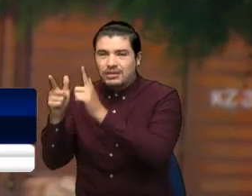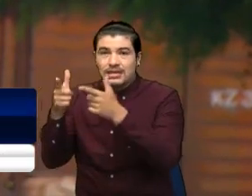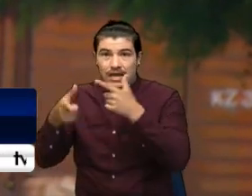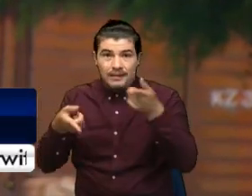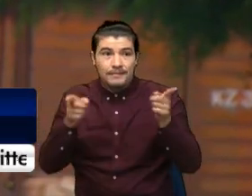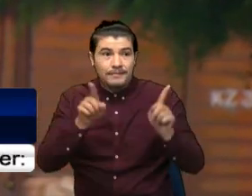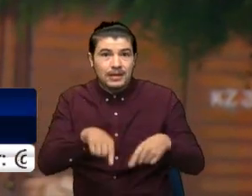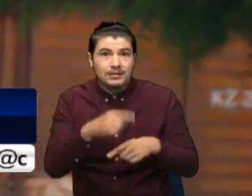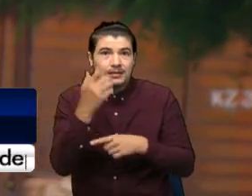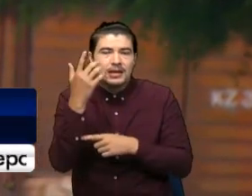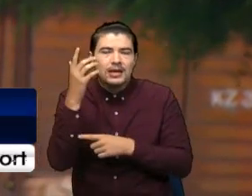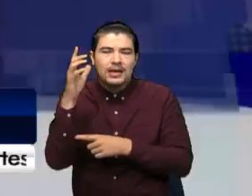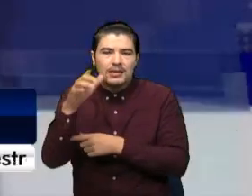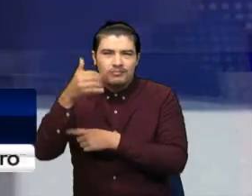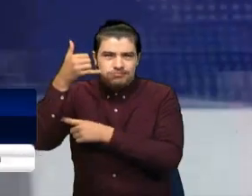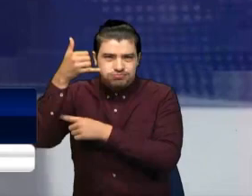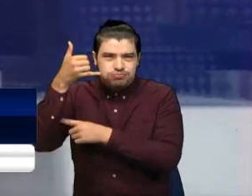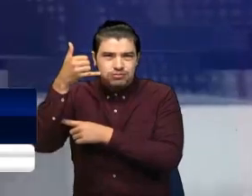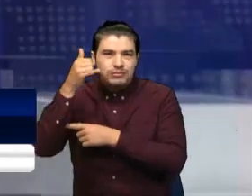cámara de seguridad.